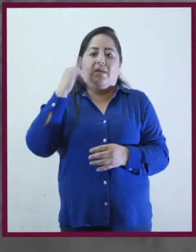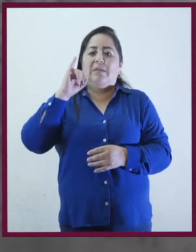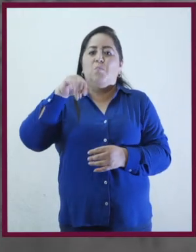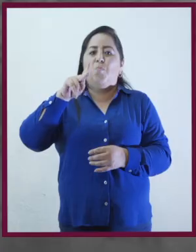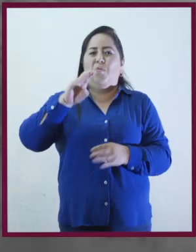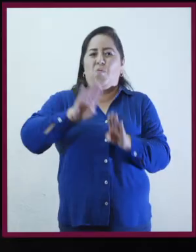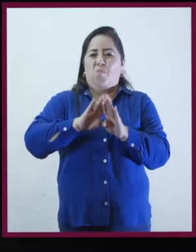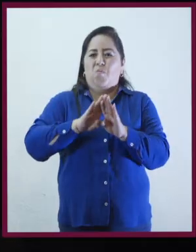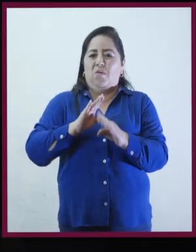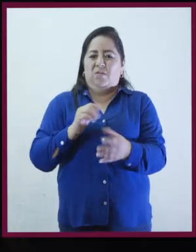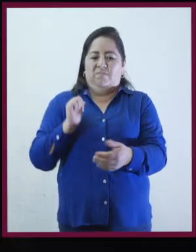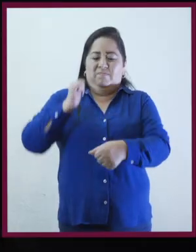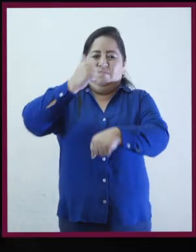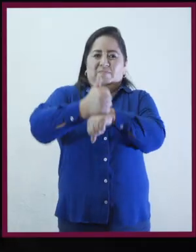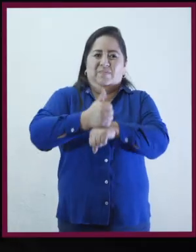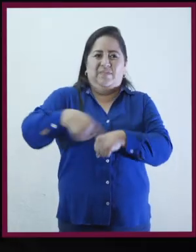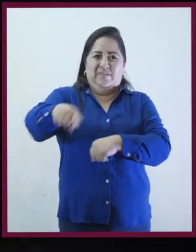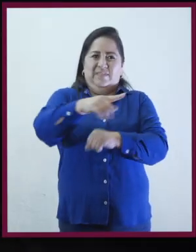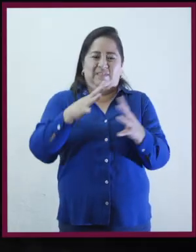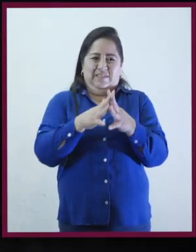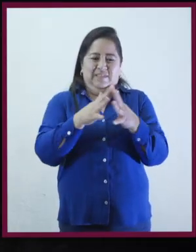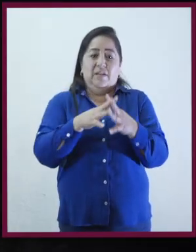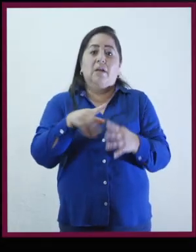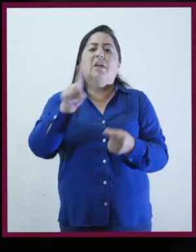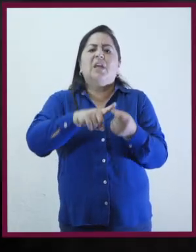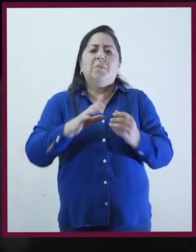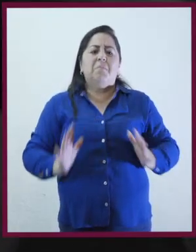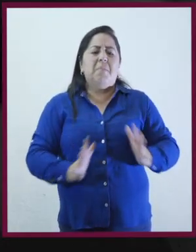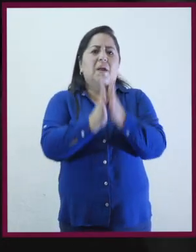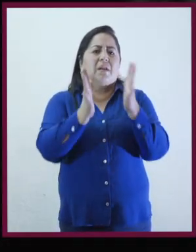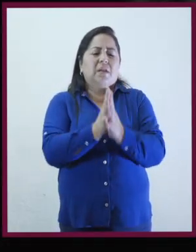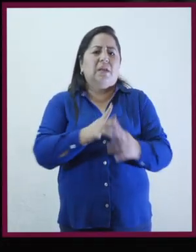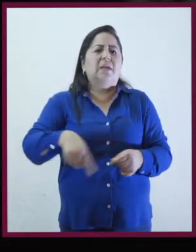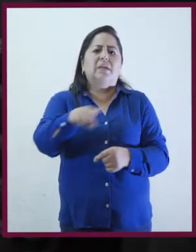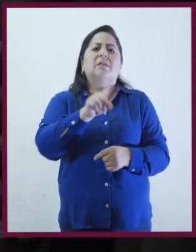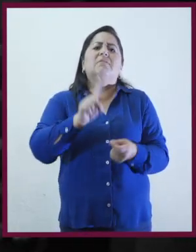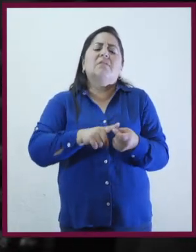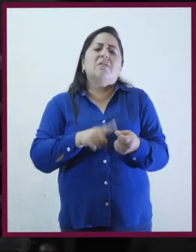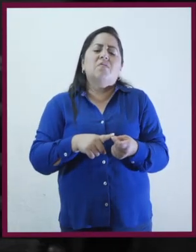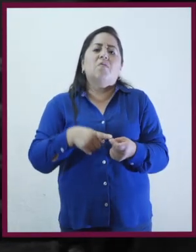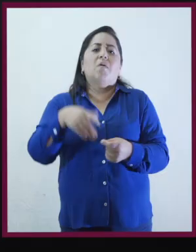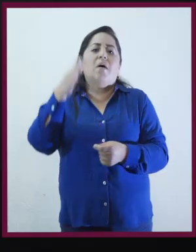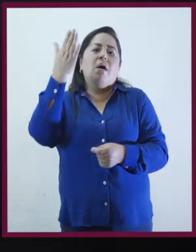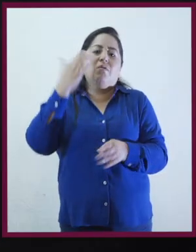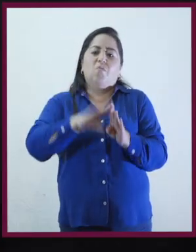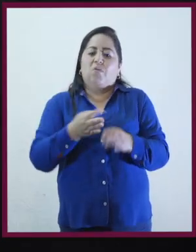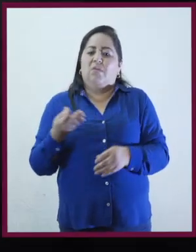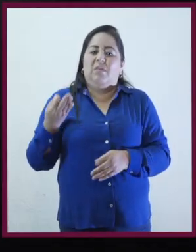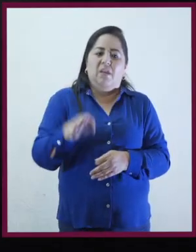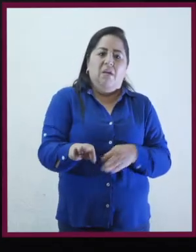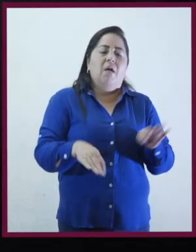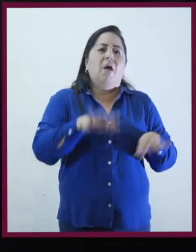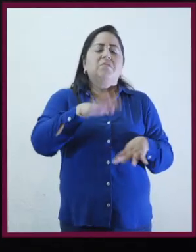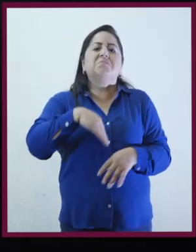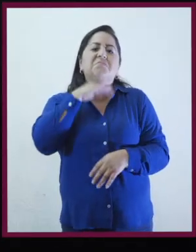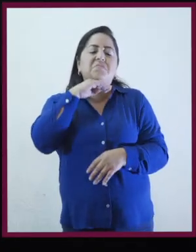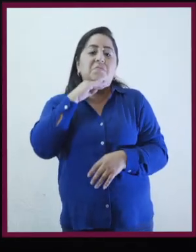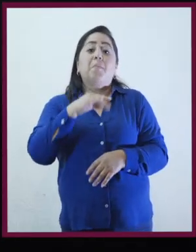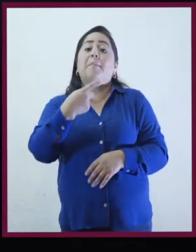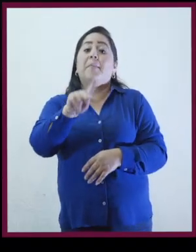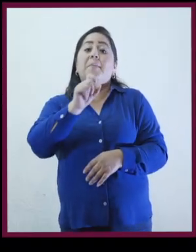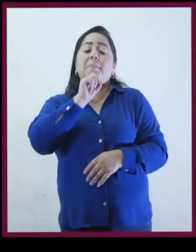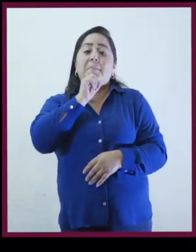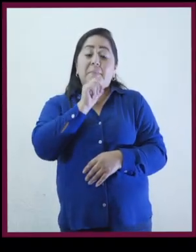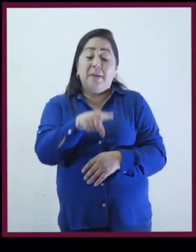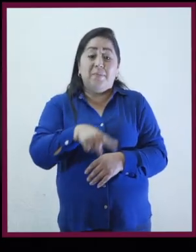este ejército invasor, y que quienes habían participado en él eran, bueno, había ahí unos traidores despistados, pero que sobre todo era